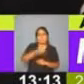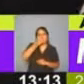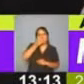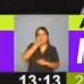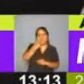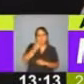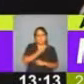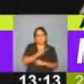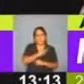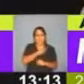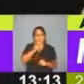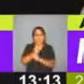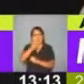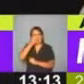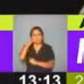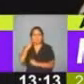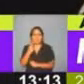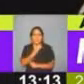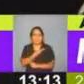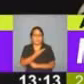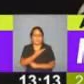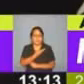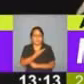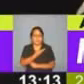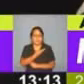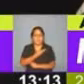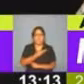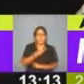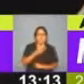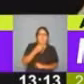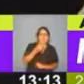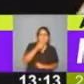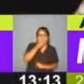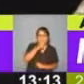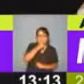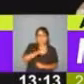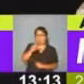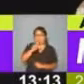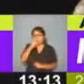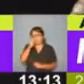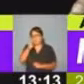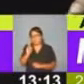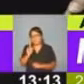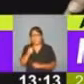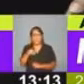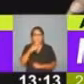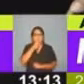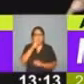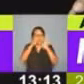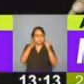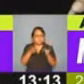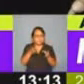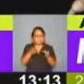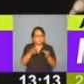21 hasta el 29 de febrero, excepto el domingo 25 y el lunes 26. El resto de los días, en cualquier comercio